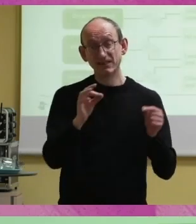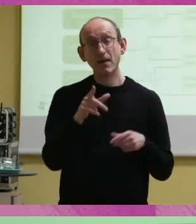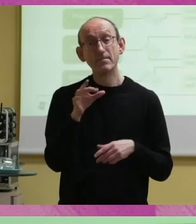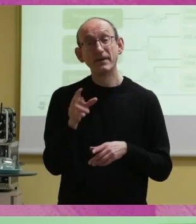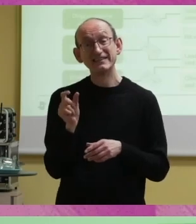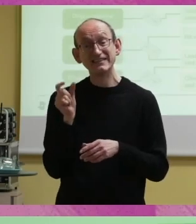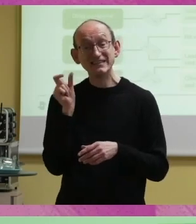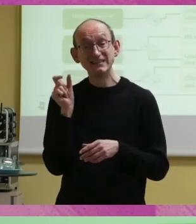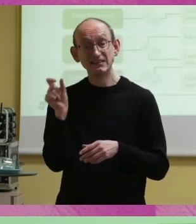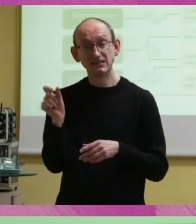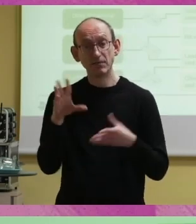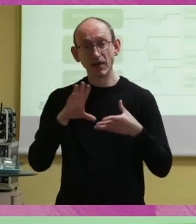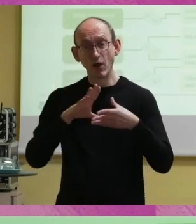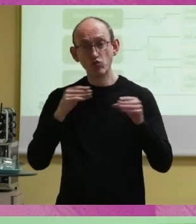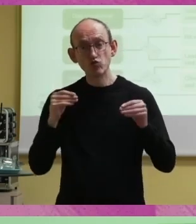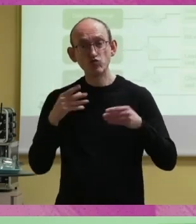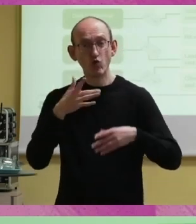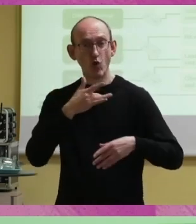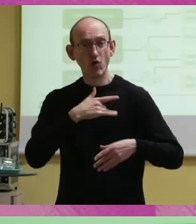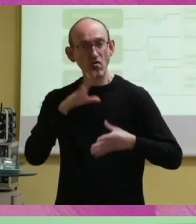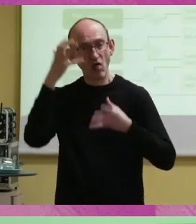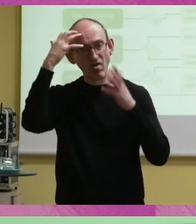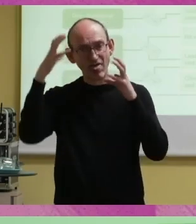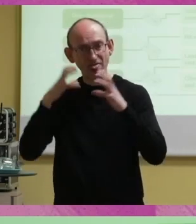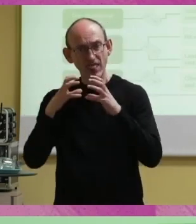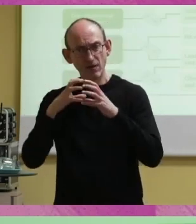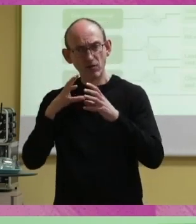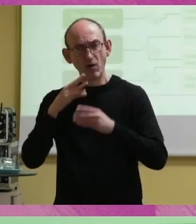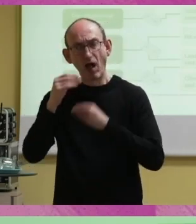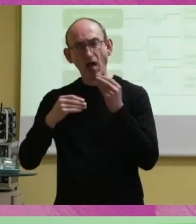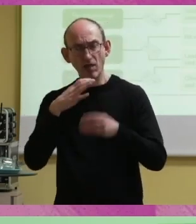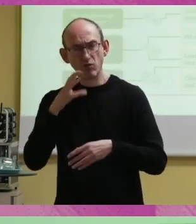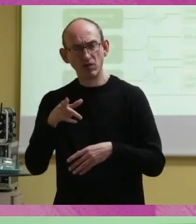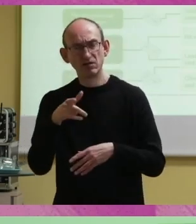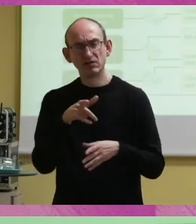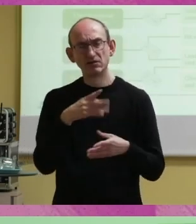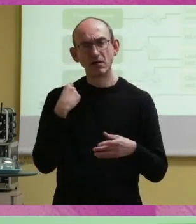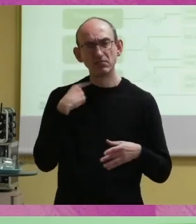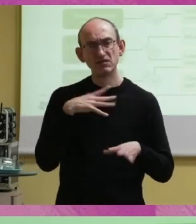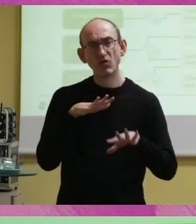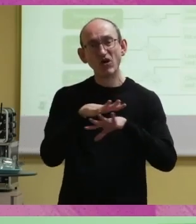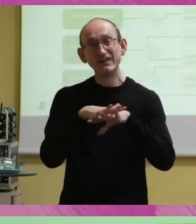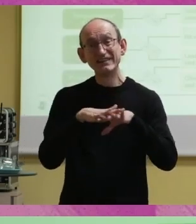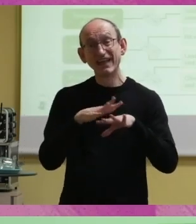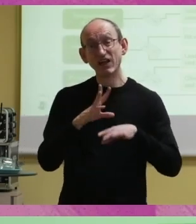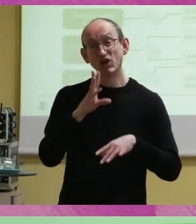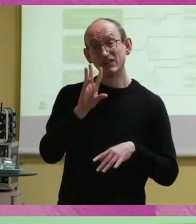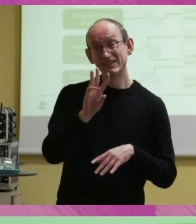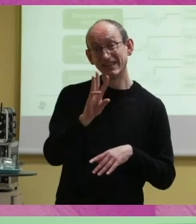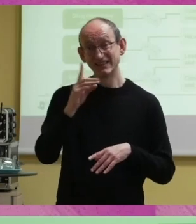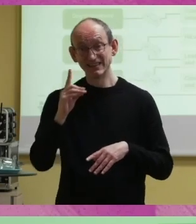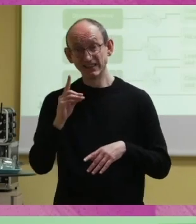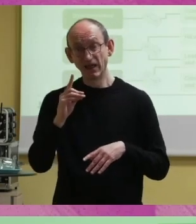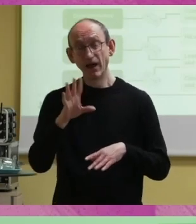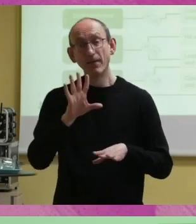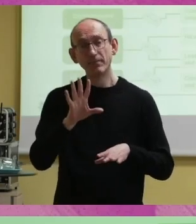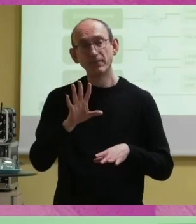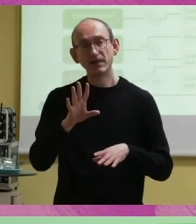le puedes hacer de músculo, de corazón, de cerebro, y es un poquito el concepto este del organoide, un tejido en 3 dimensiones, pero donde